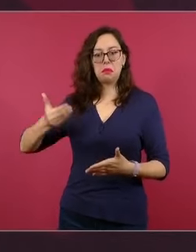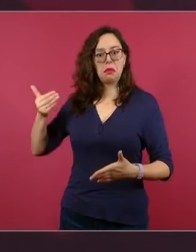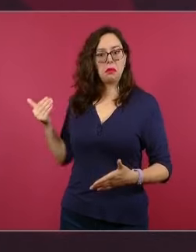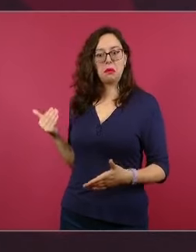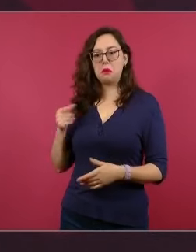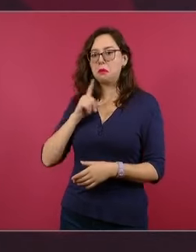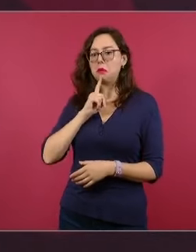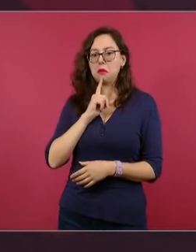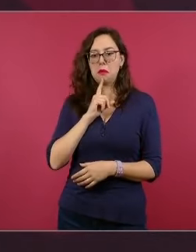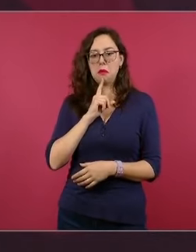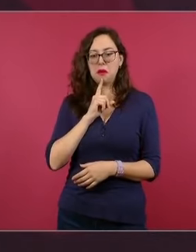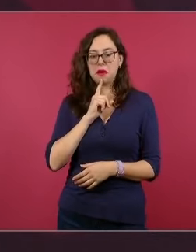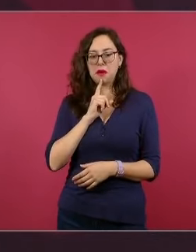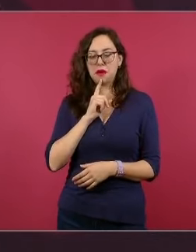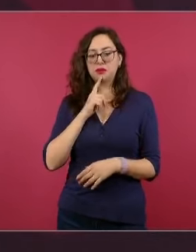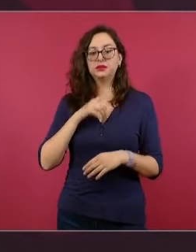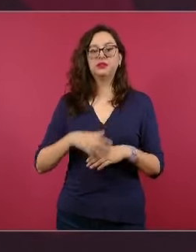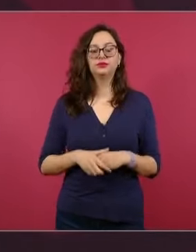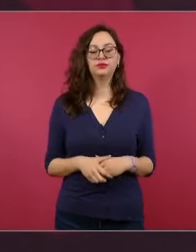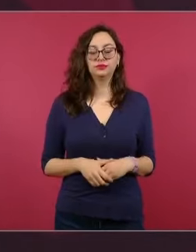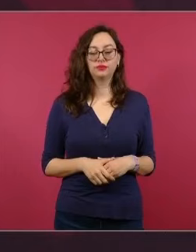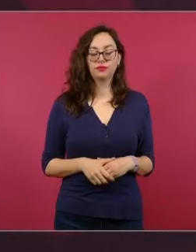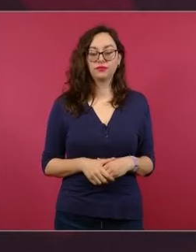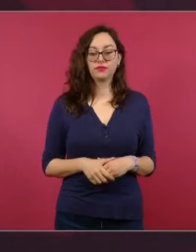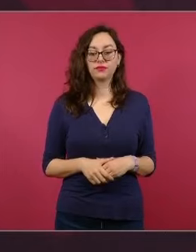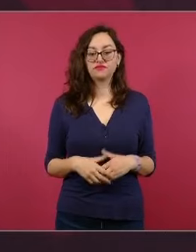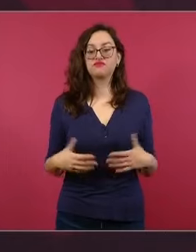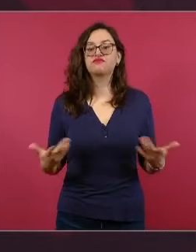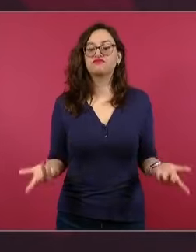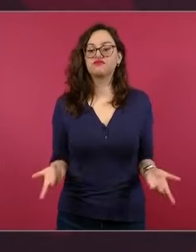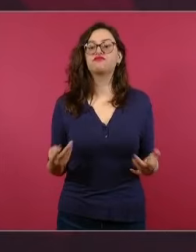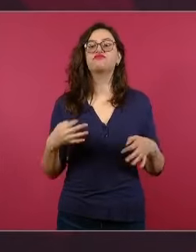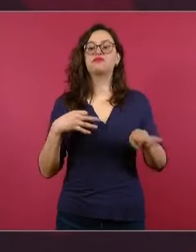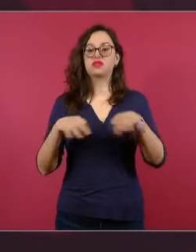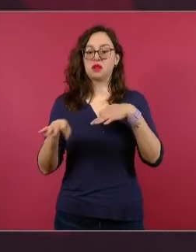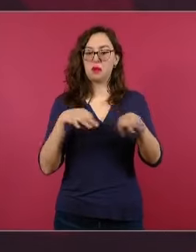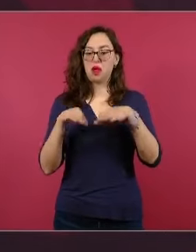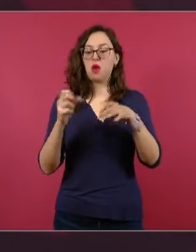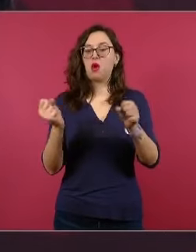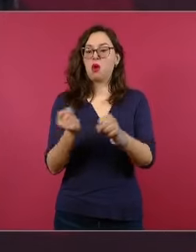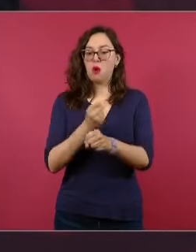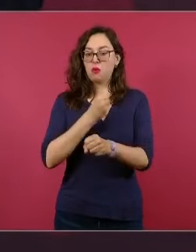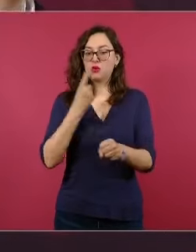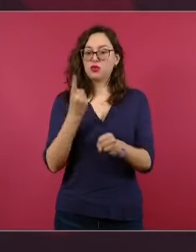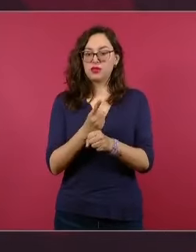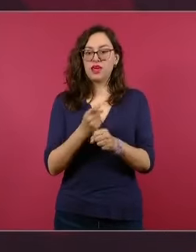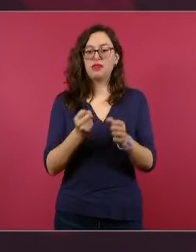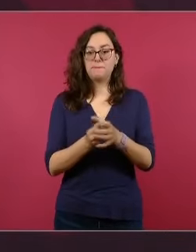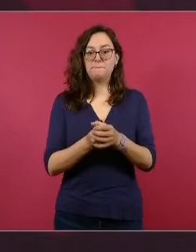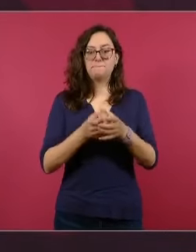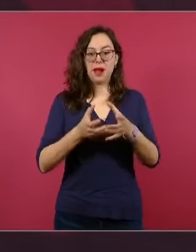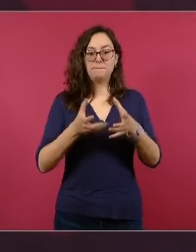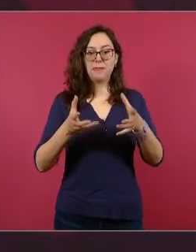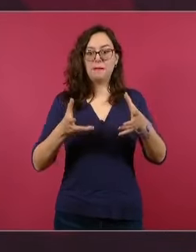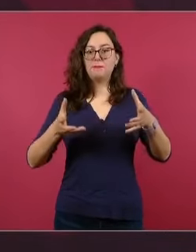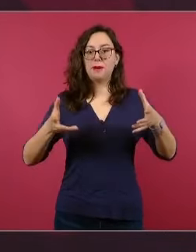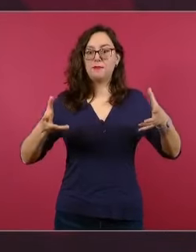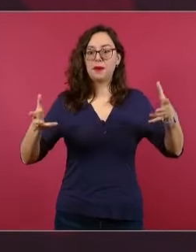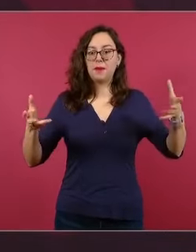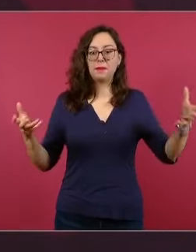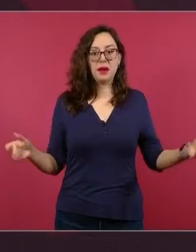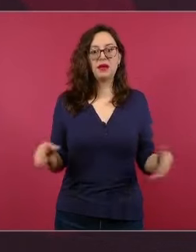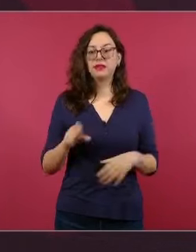siglo hay oportunidades de trabajo también como no sucedía en